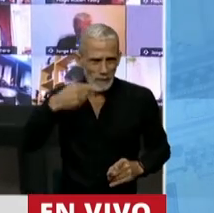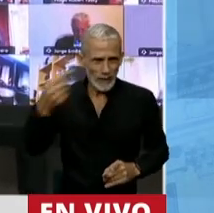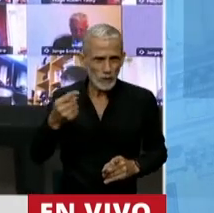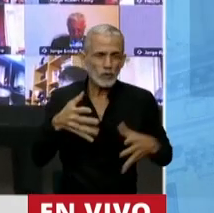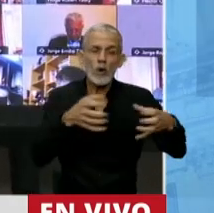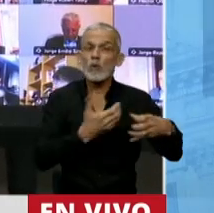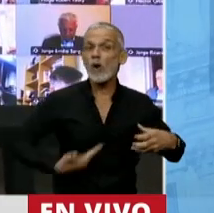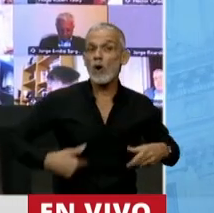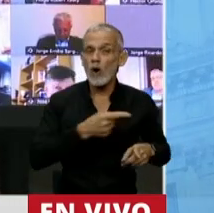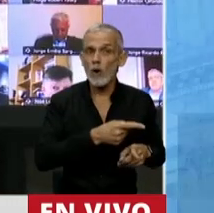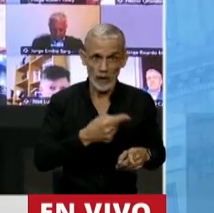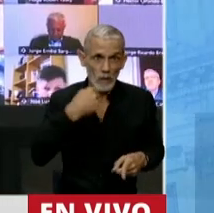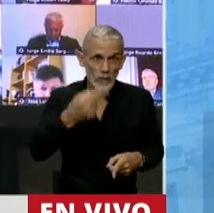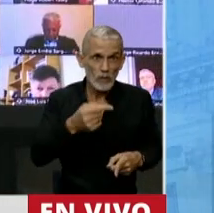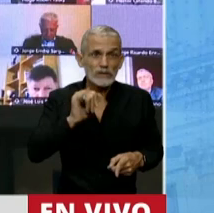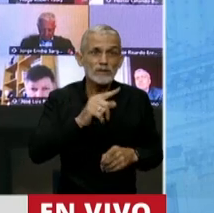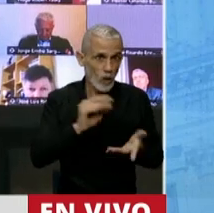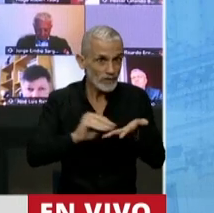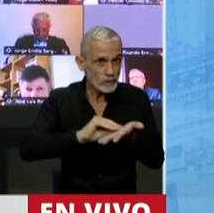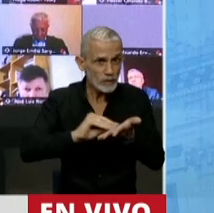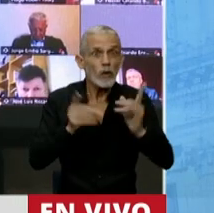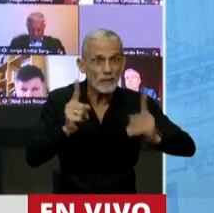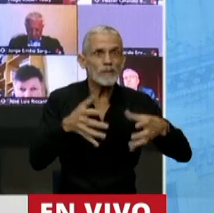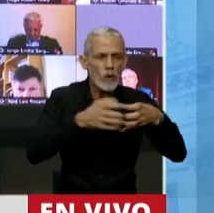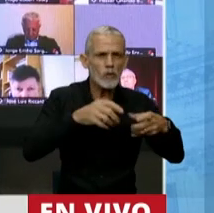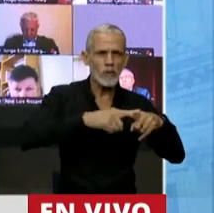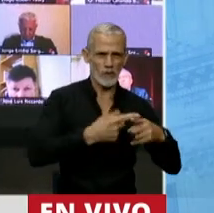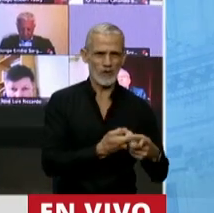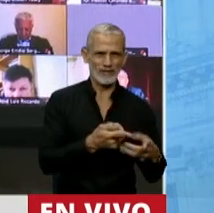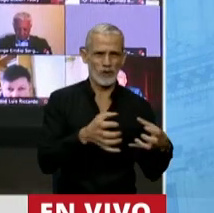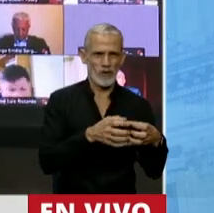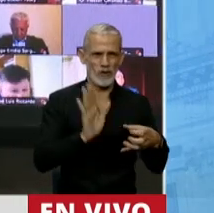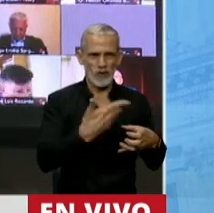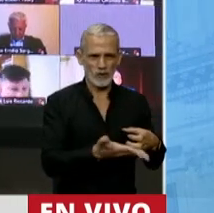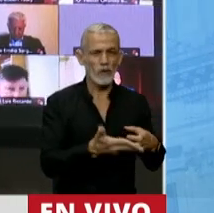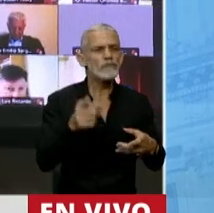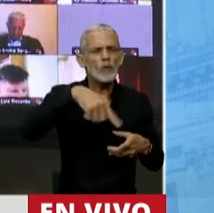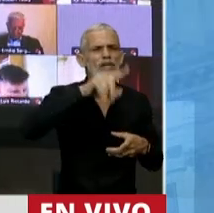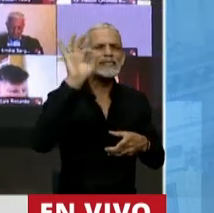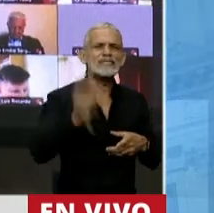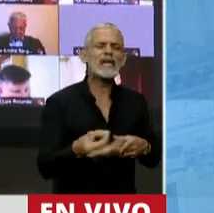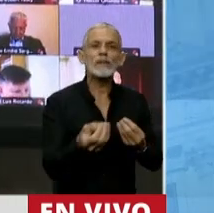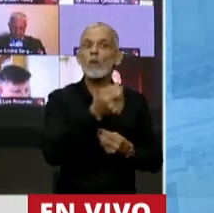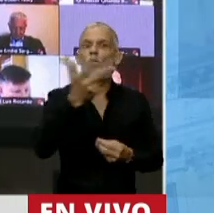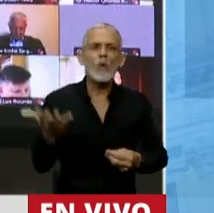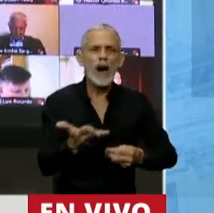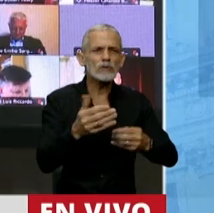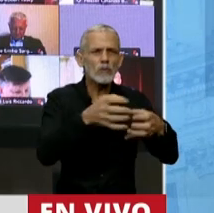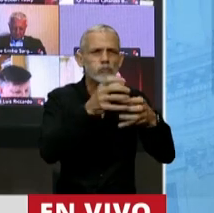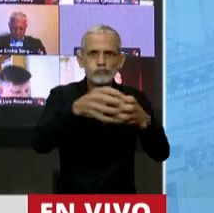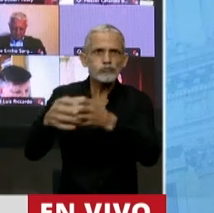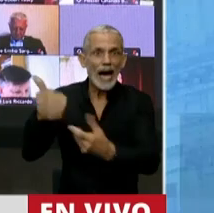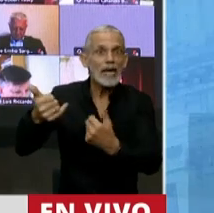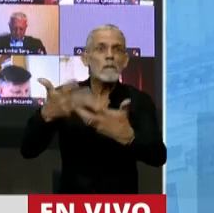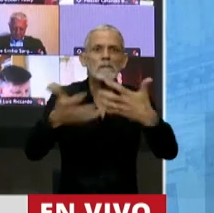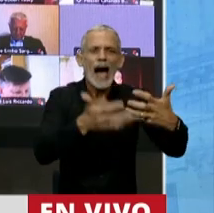al oficialismo. Pregunta de un diputado del propio oficialismo. ¿Ustedes saben la cantidad de pymes que tienen alguna